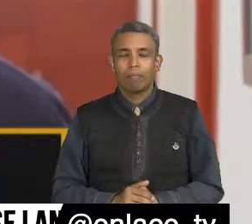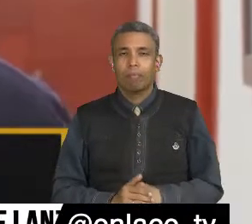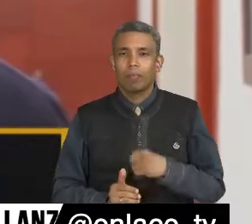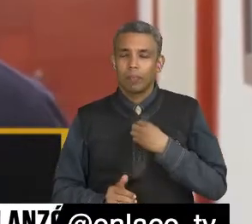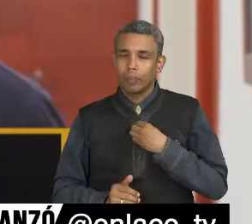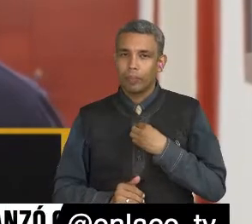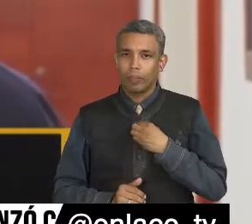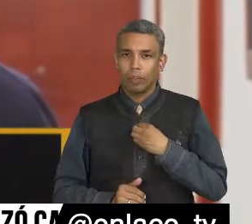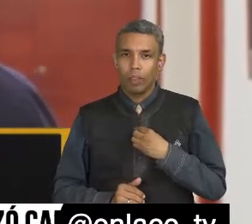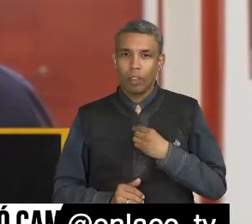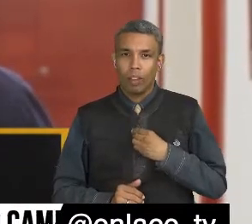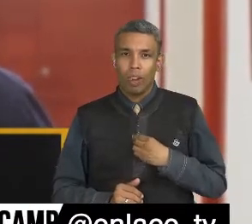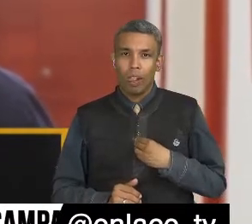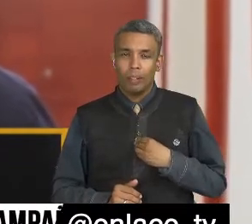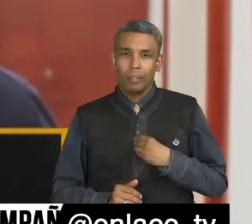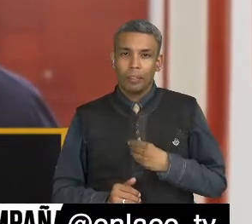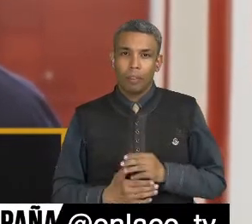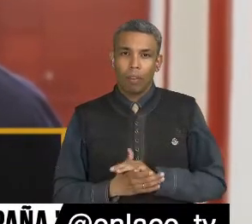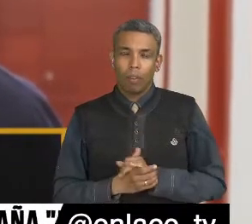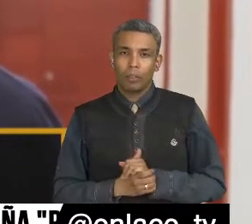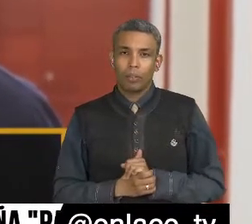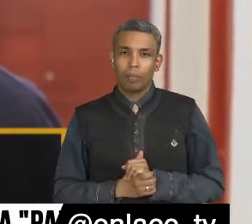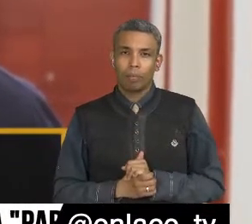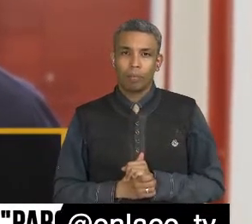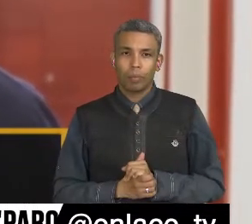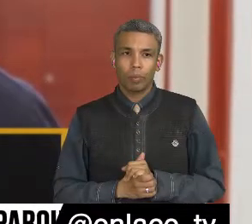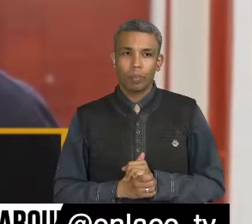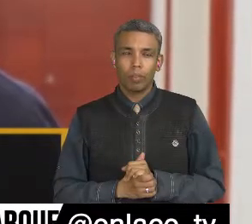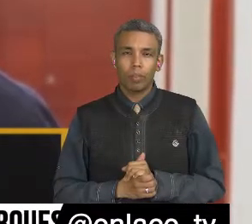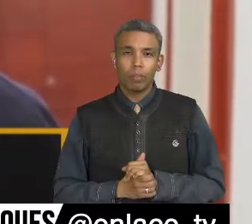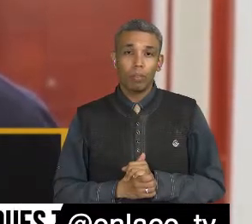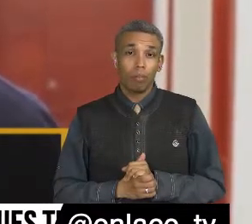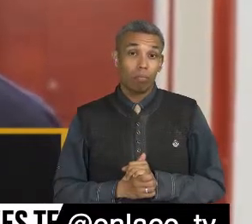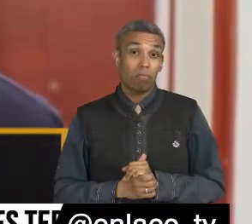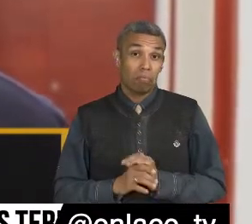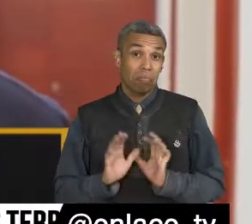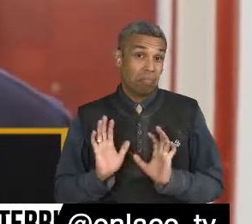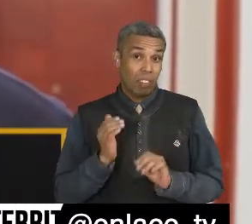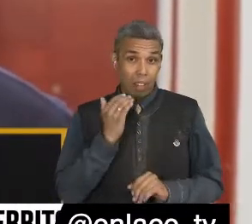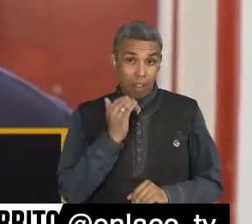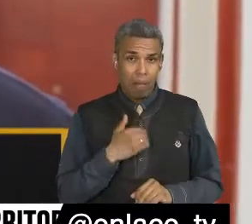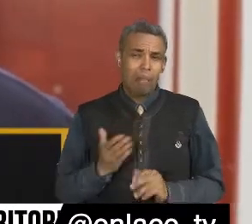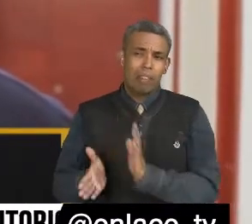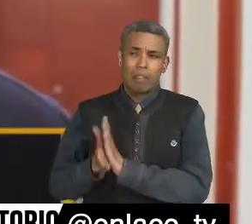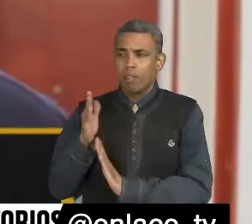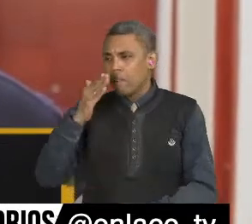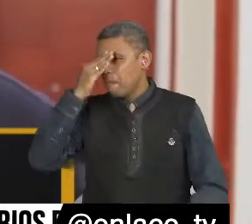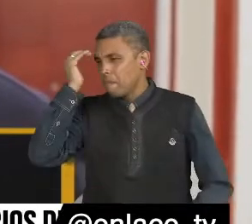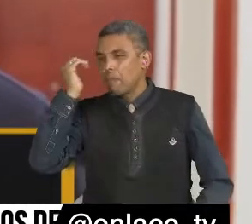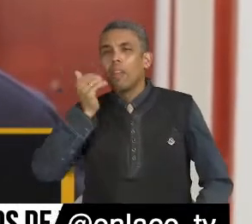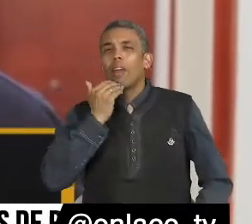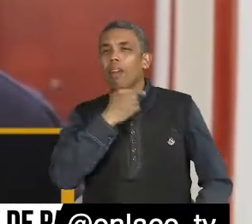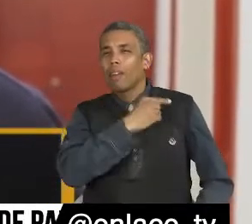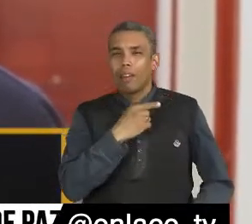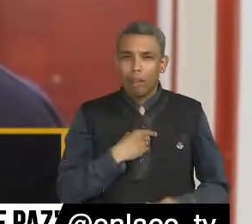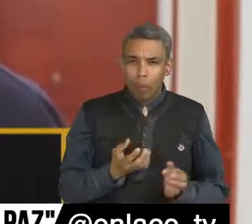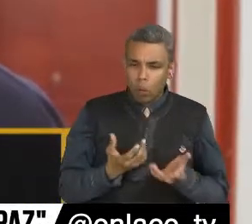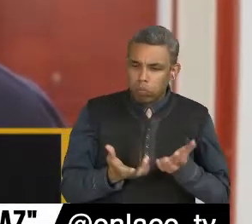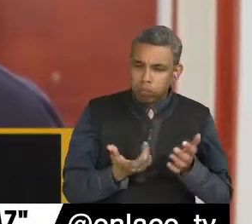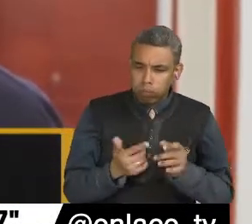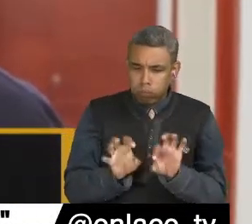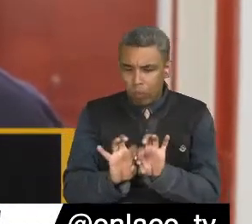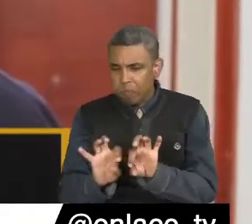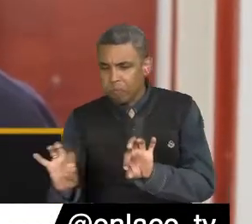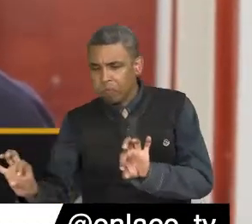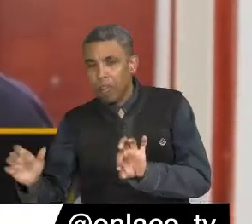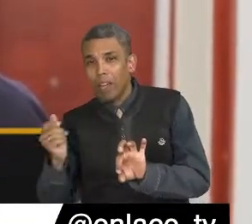vamos a prever es que de pronto se pueda generar un escape de gas y haya una explosión. se concentra el gas en la vivienda y